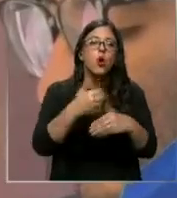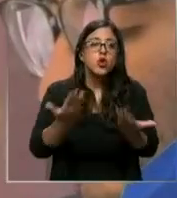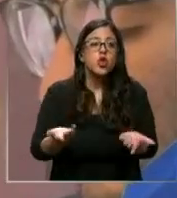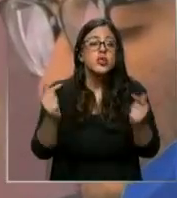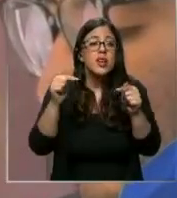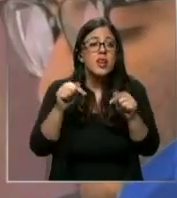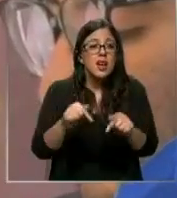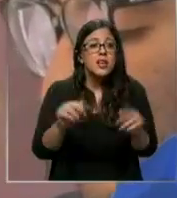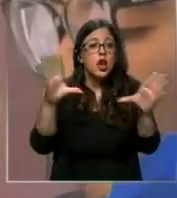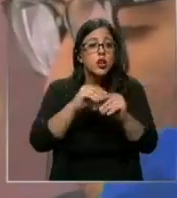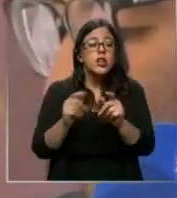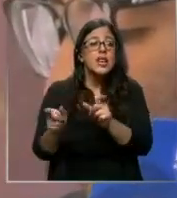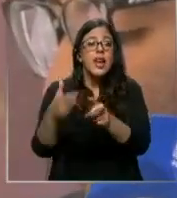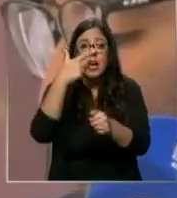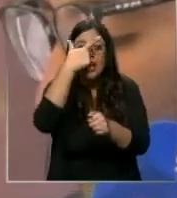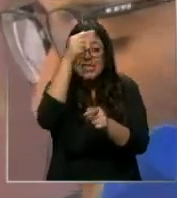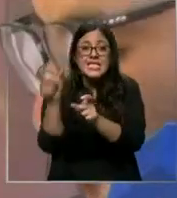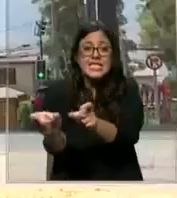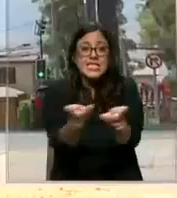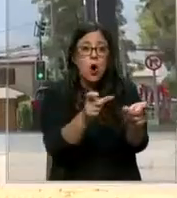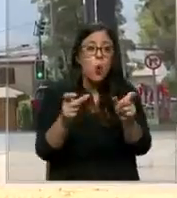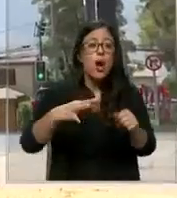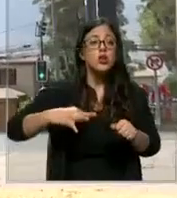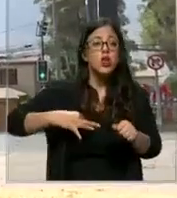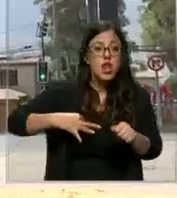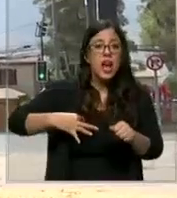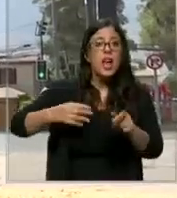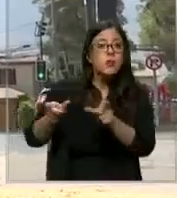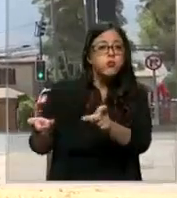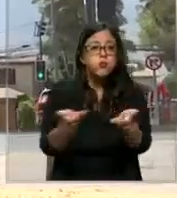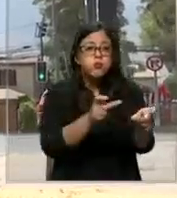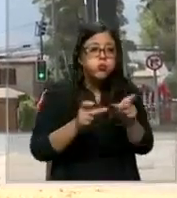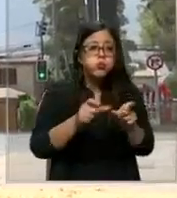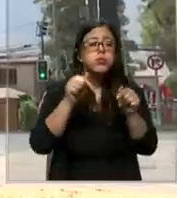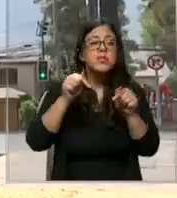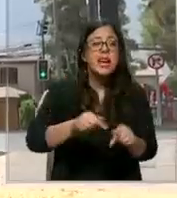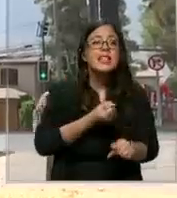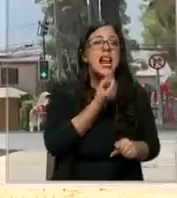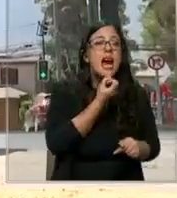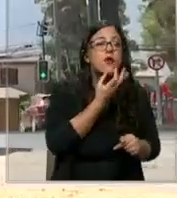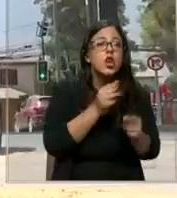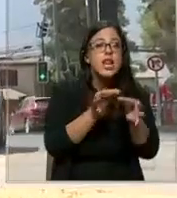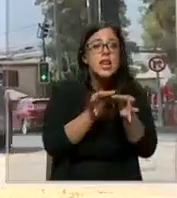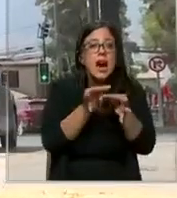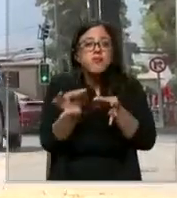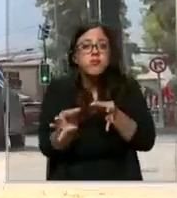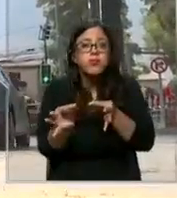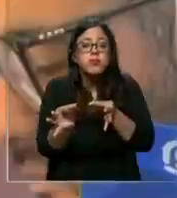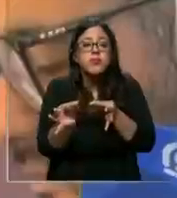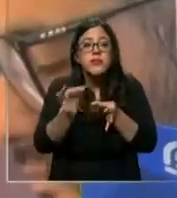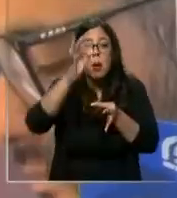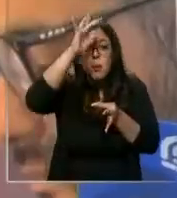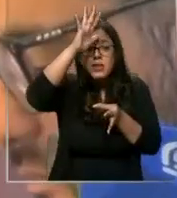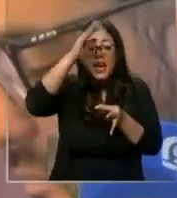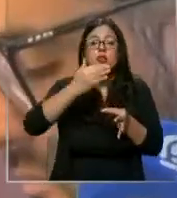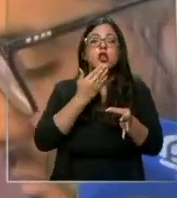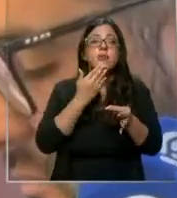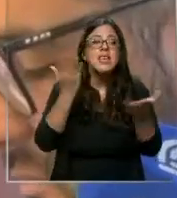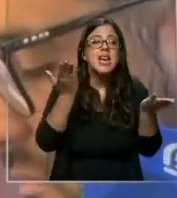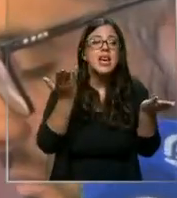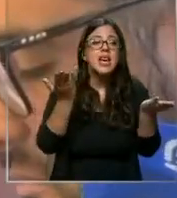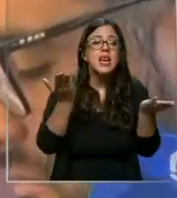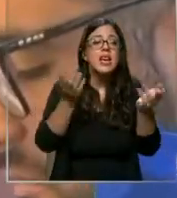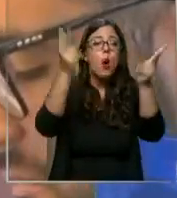esta noche, Seguridad Ciudadana se va a desplegar en ese sector. Práctica que transita entre Puente Alto y La Florida. Es una práctica que ocurre también en Huechuraba, incluso en